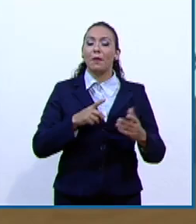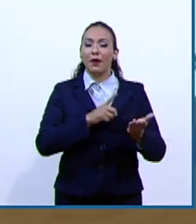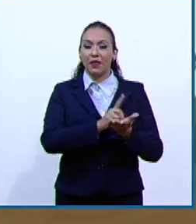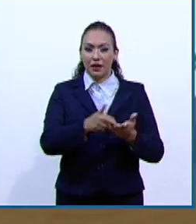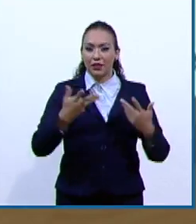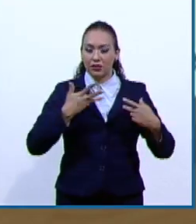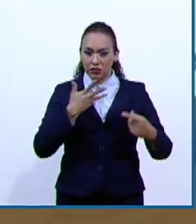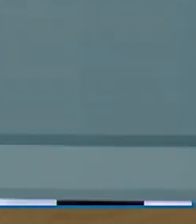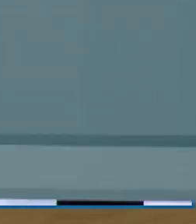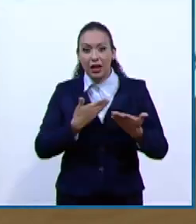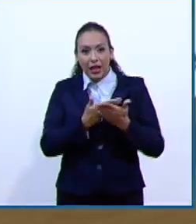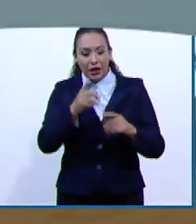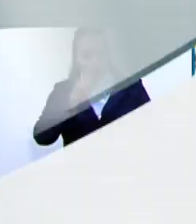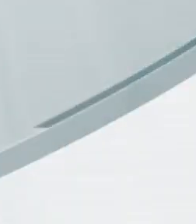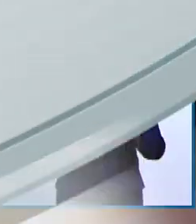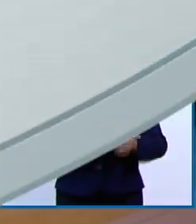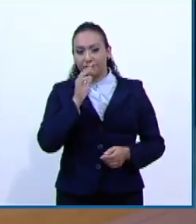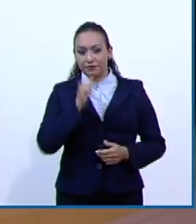derecho.